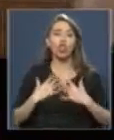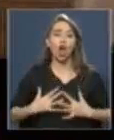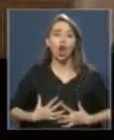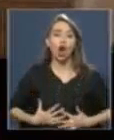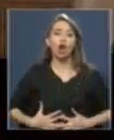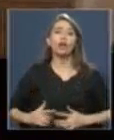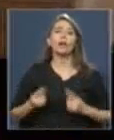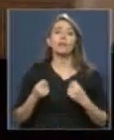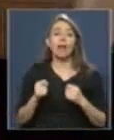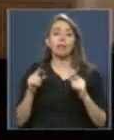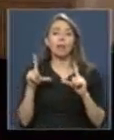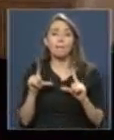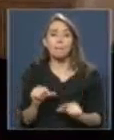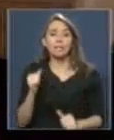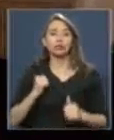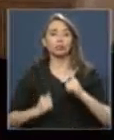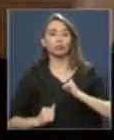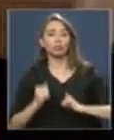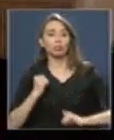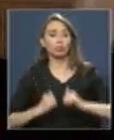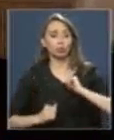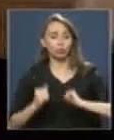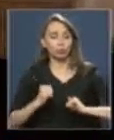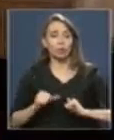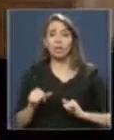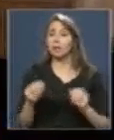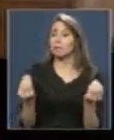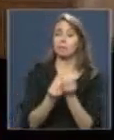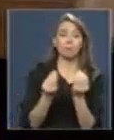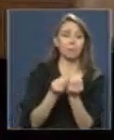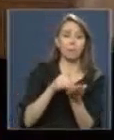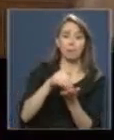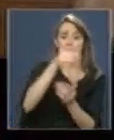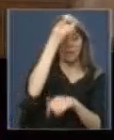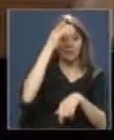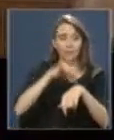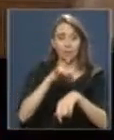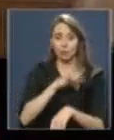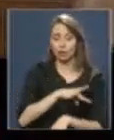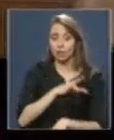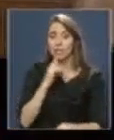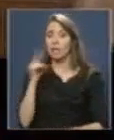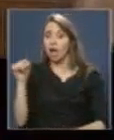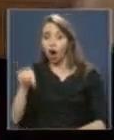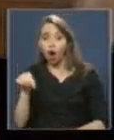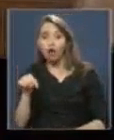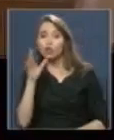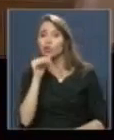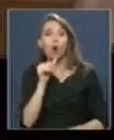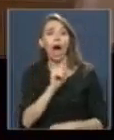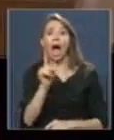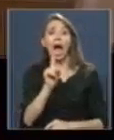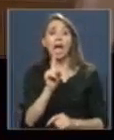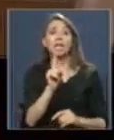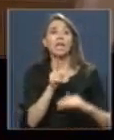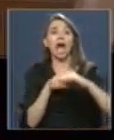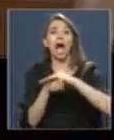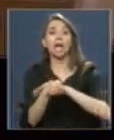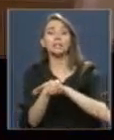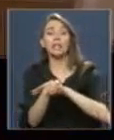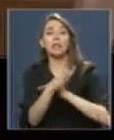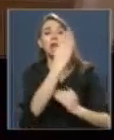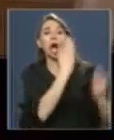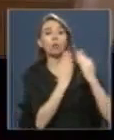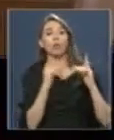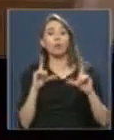sufrimiento. Porque hoy día, presidente, hay miles de pacientes en Chile que no tienen acceso a los cuidados paliativos. Estamos hablando de 60.000